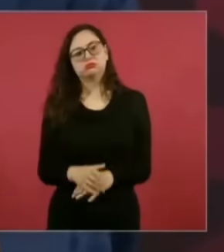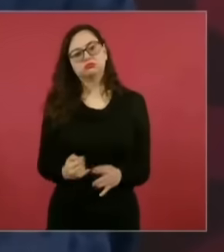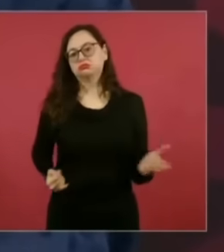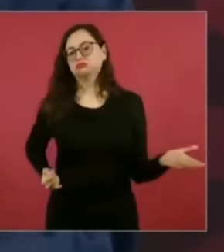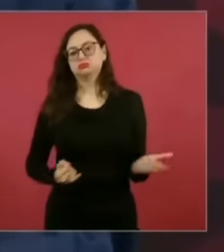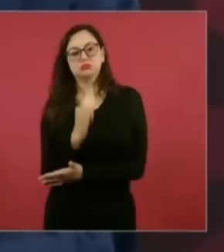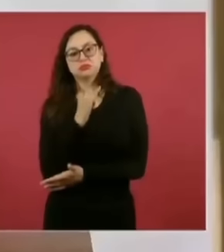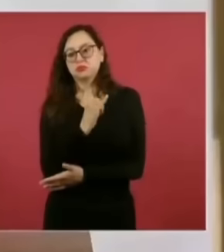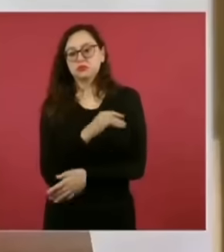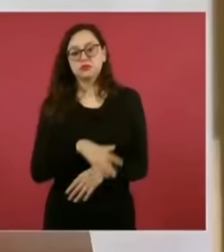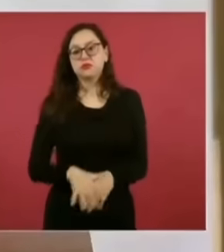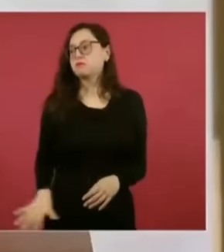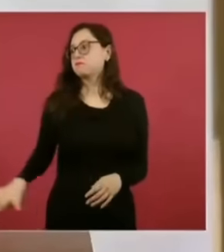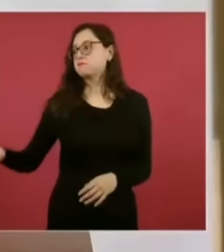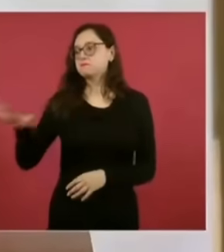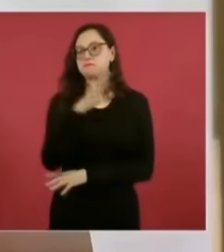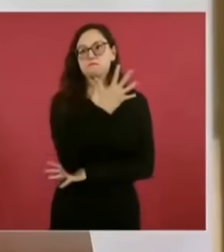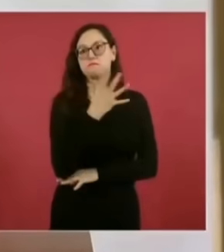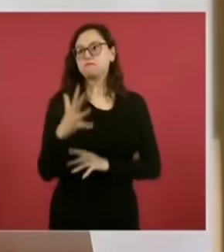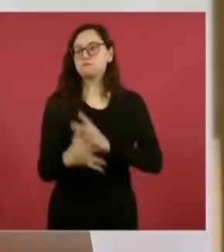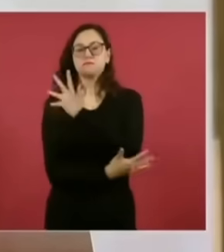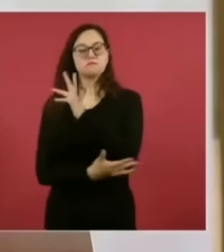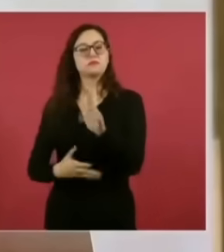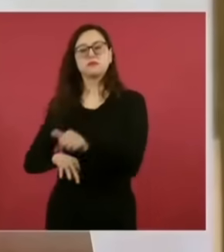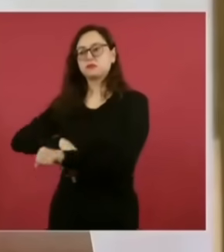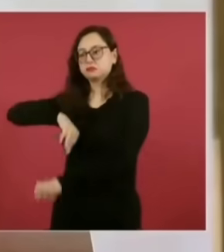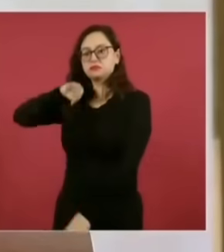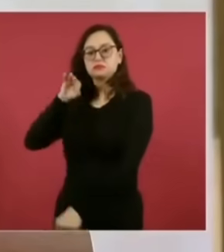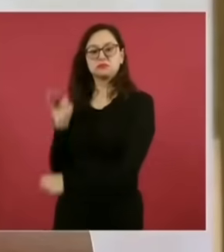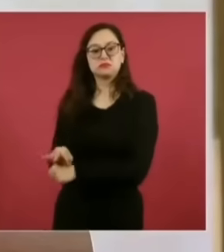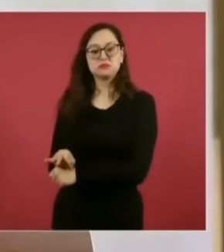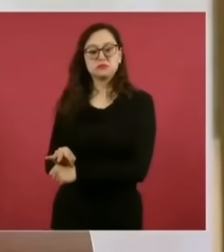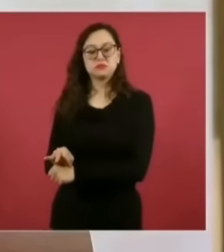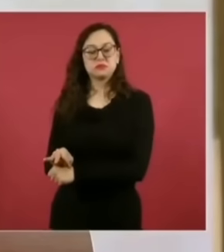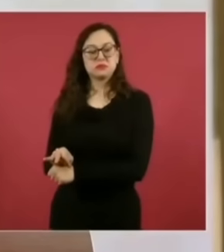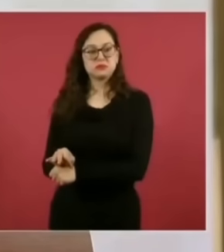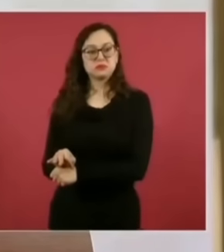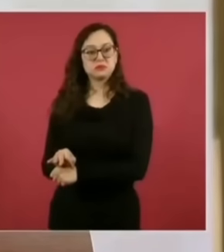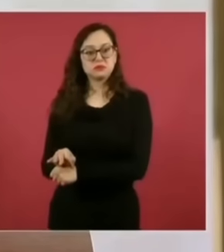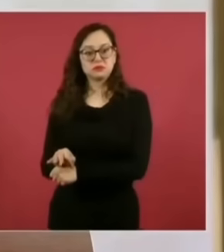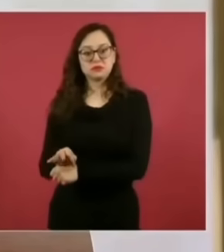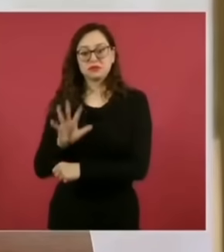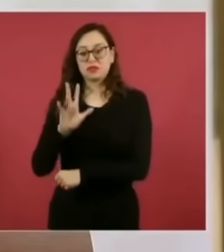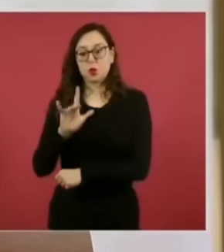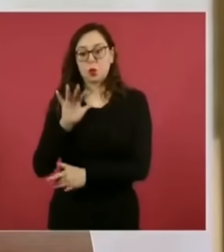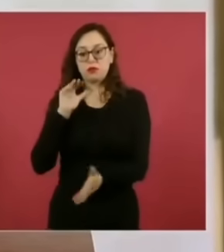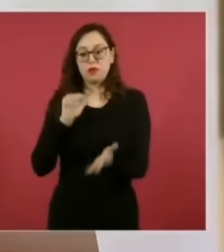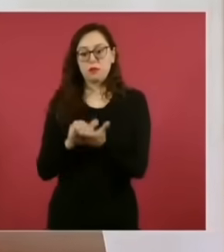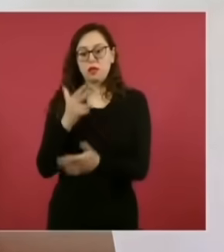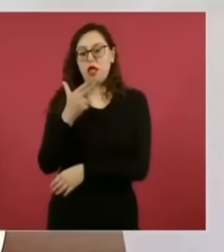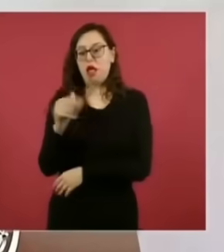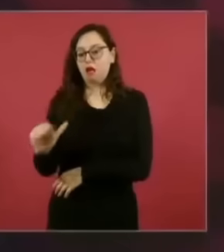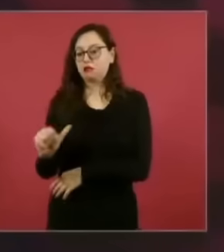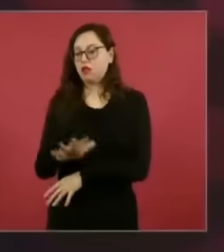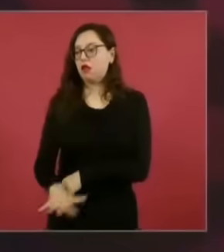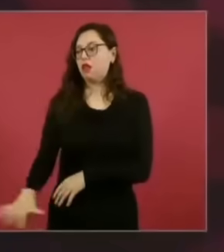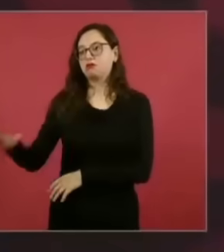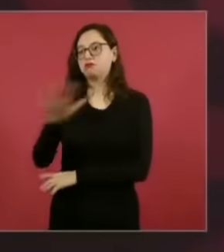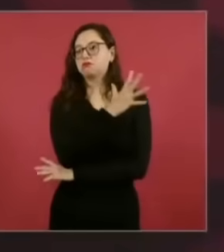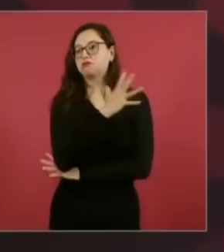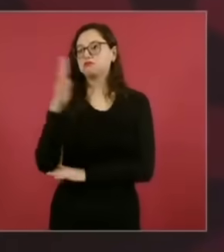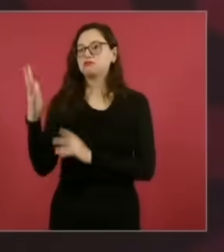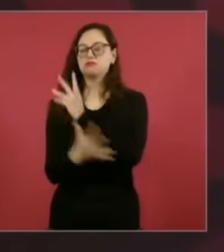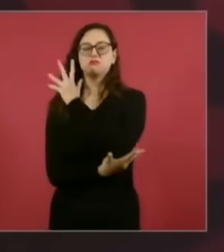decidir convertir no solo ese terreno, sino 50 mil hectáreas en reserva natural